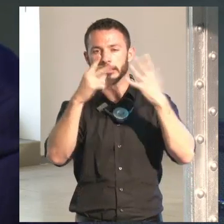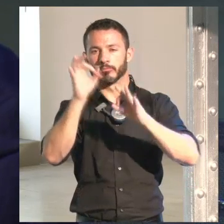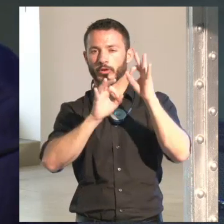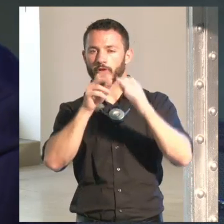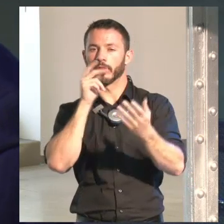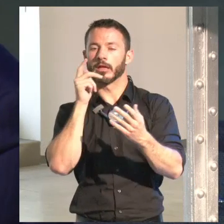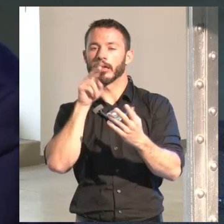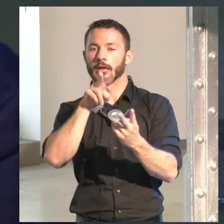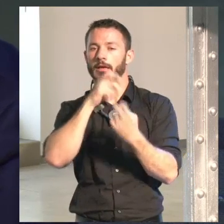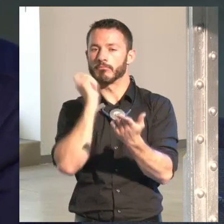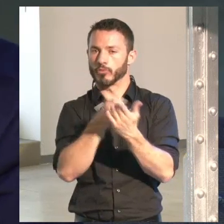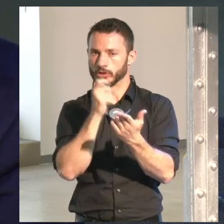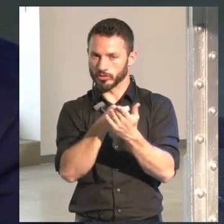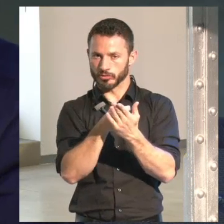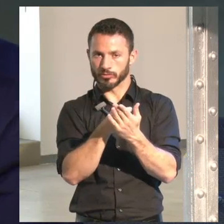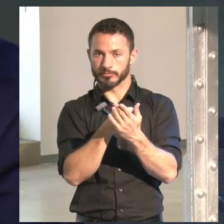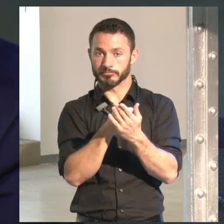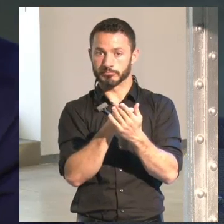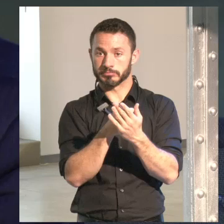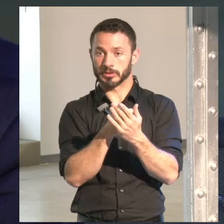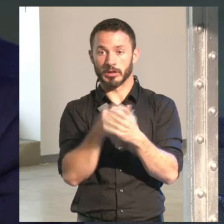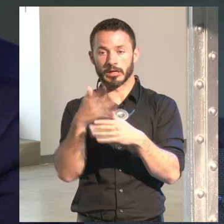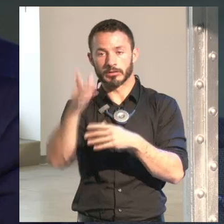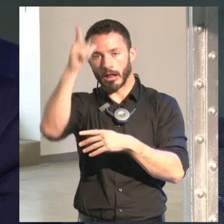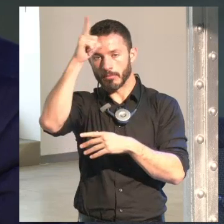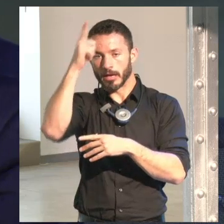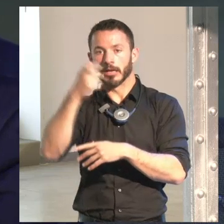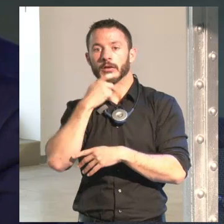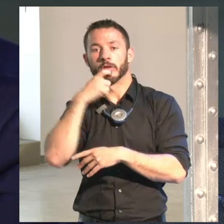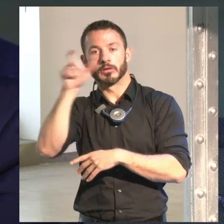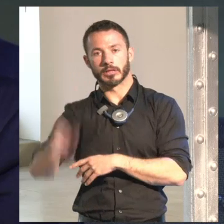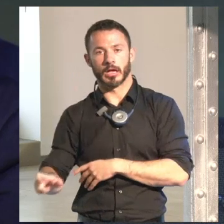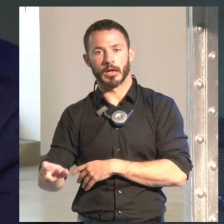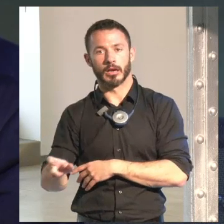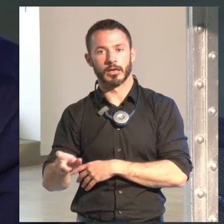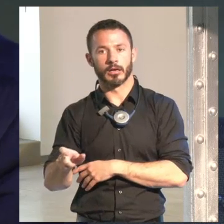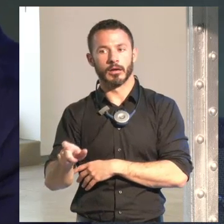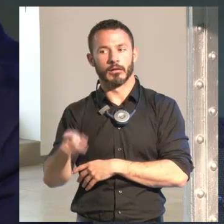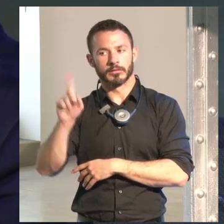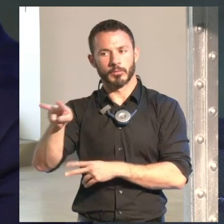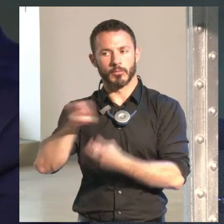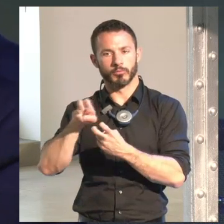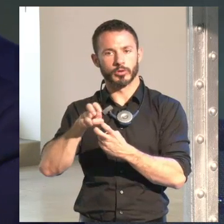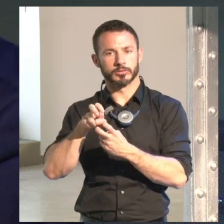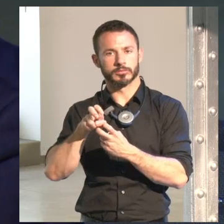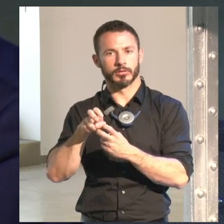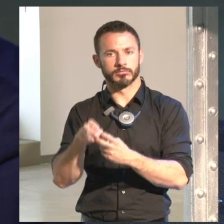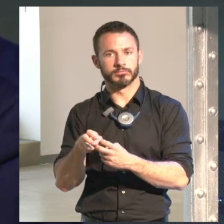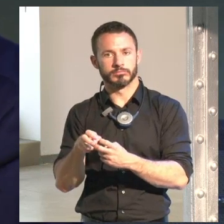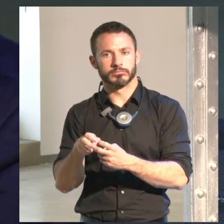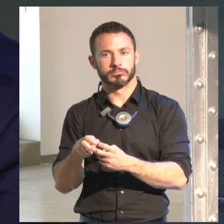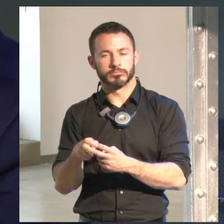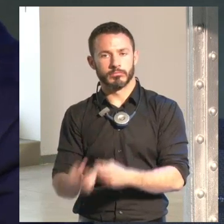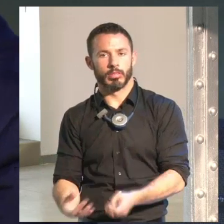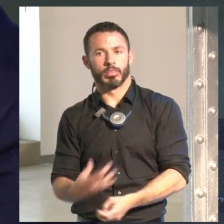42,7, 42,5%, pero el resto, Alemania, Reino Unido e Italia, tenían también una sobrecarga de impuestos específicos